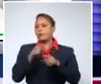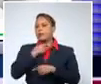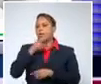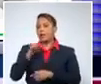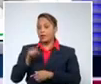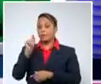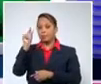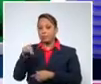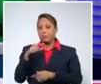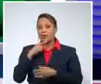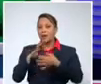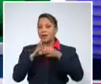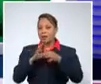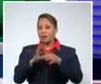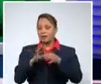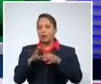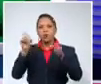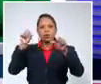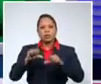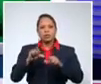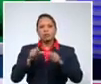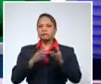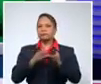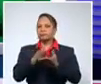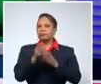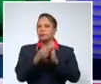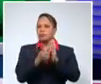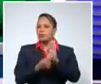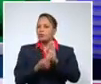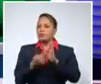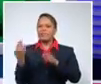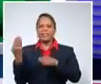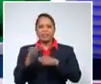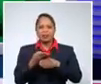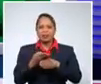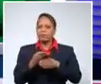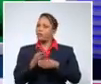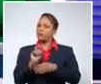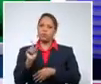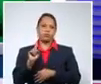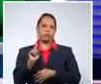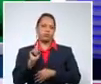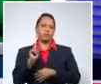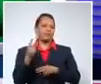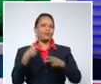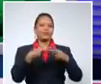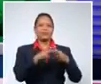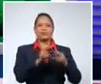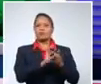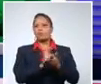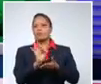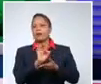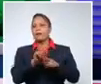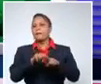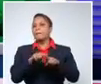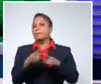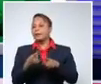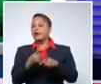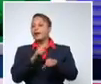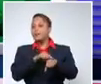o crítico? No, Lázaro, no se interrumpe nada. Lo que cada momento tiene